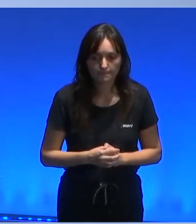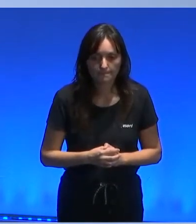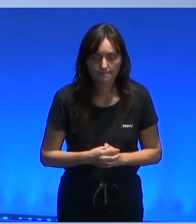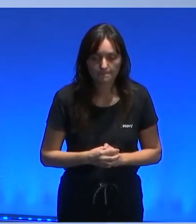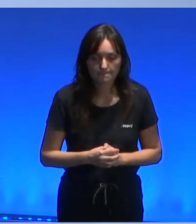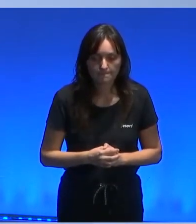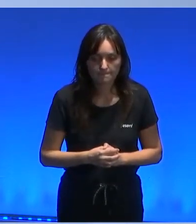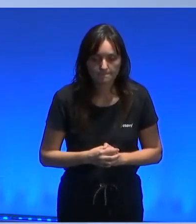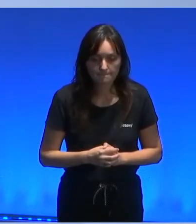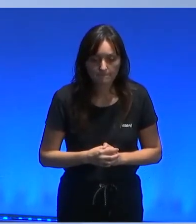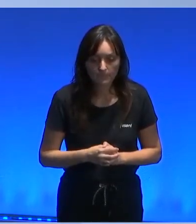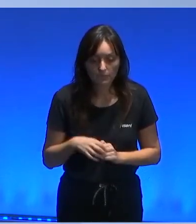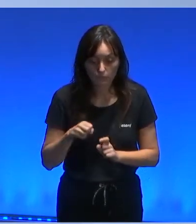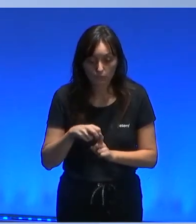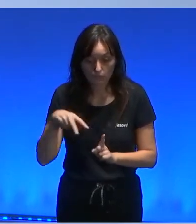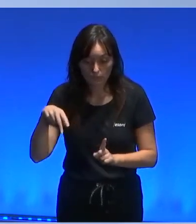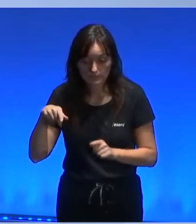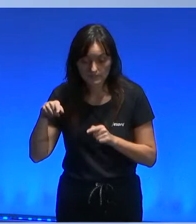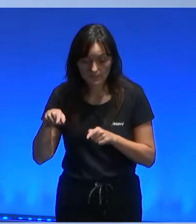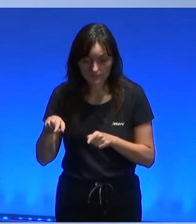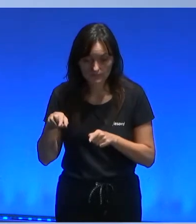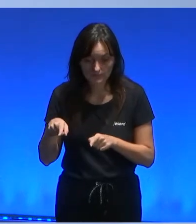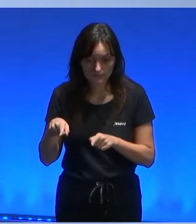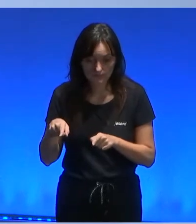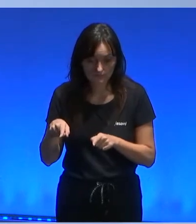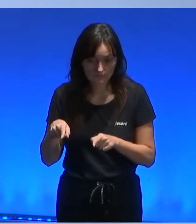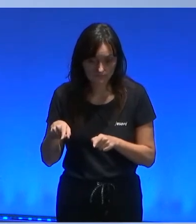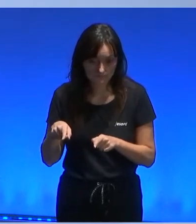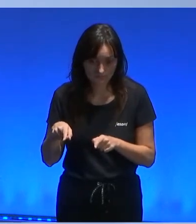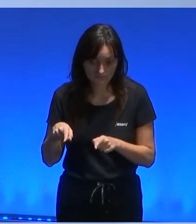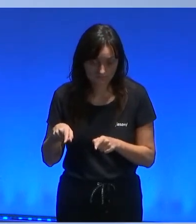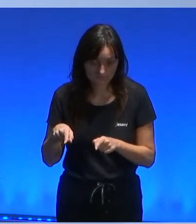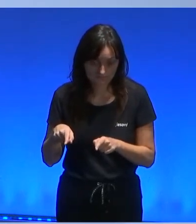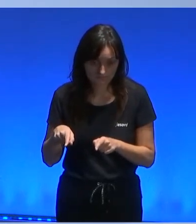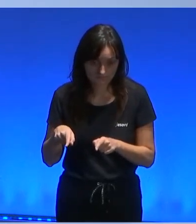Y por esta mirada, totalmente